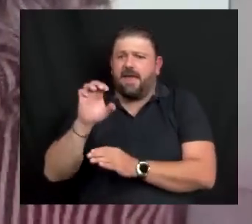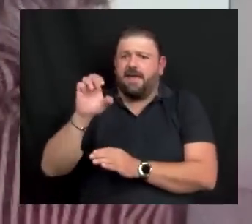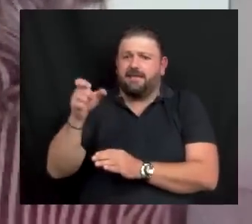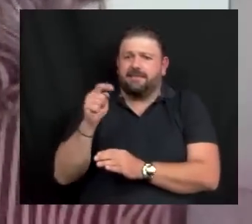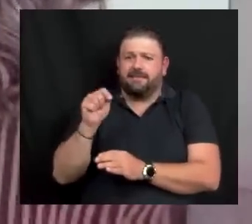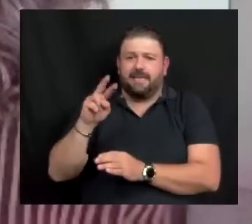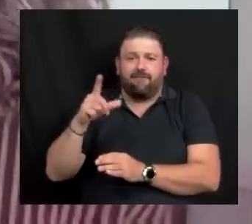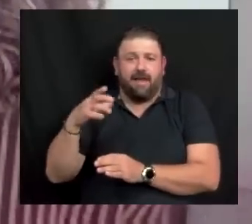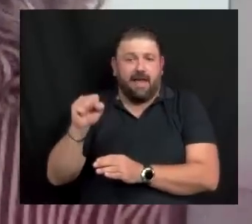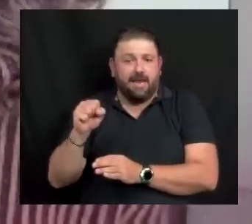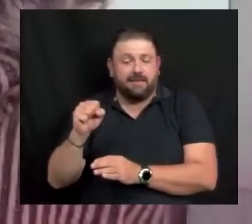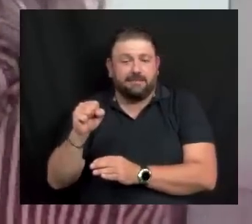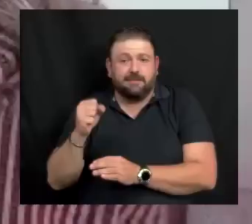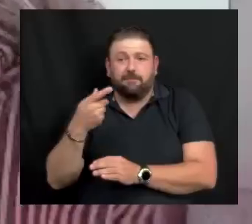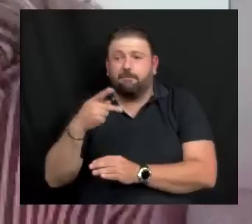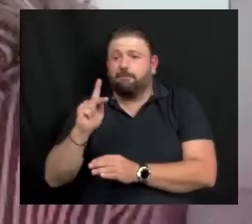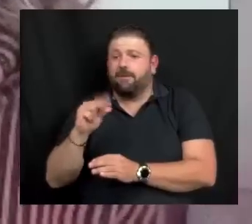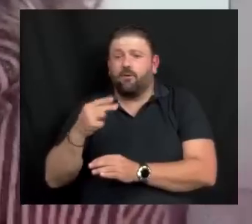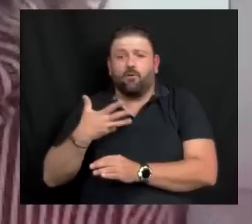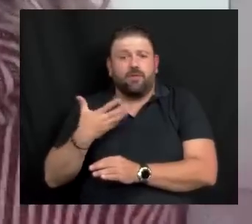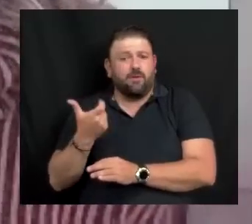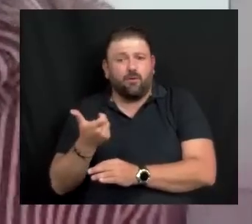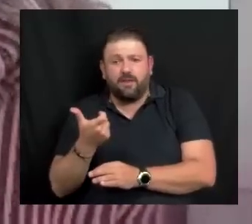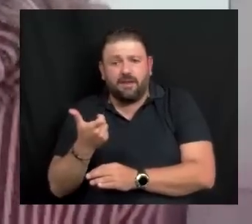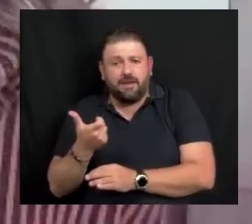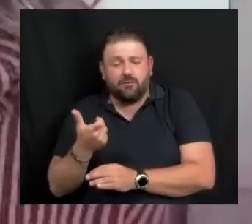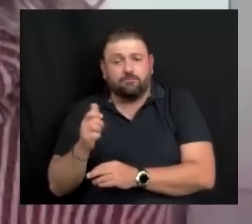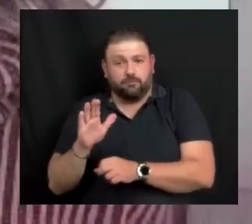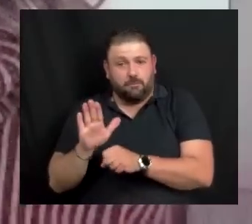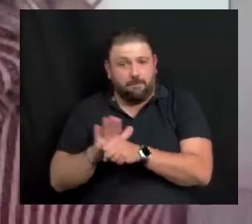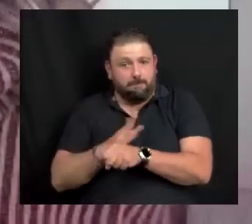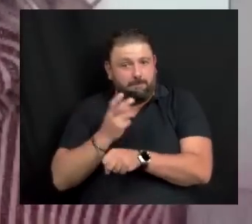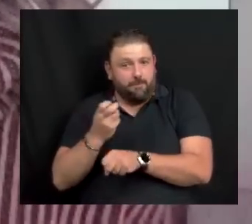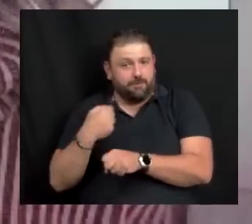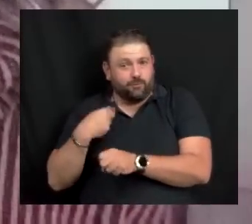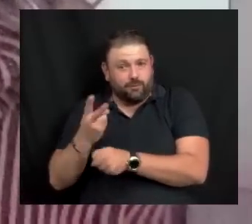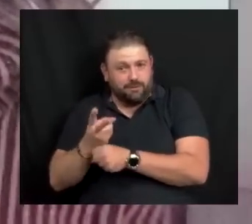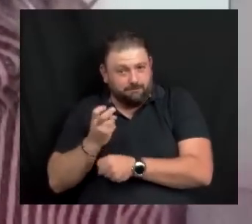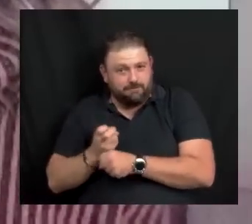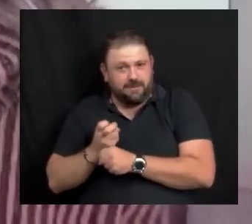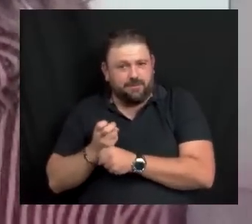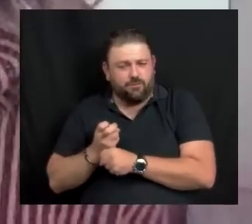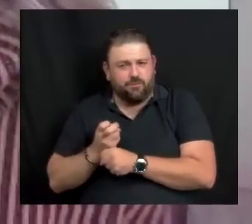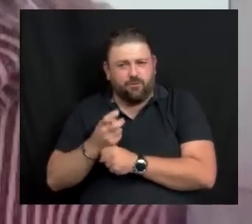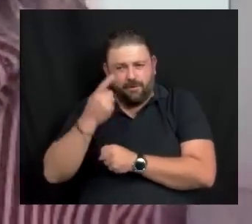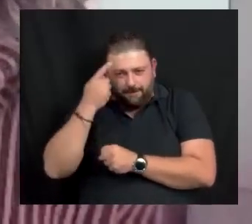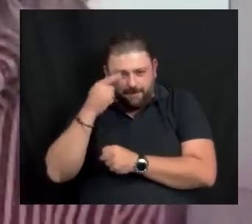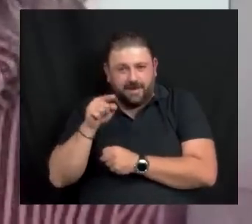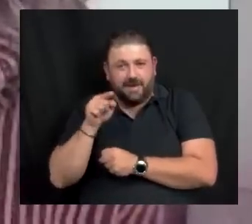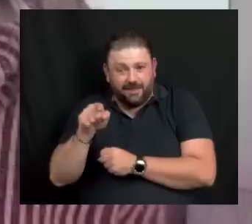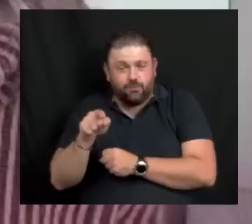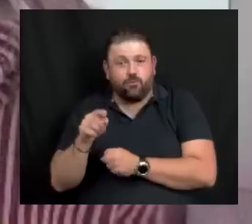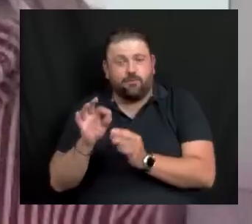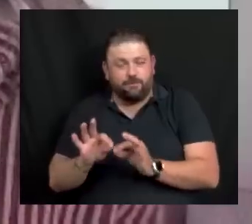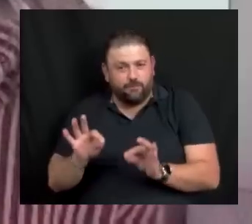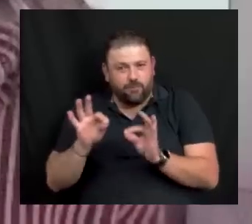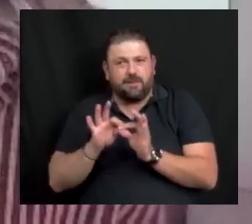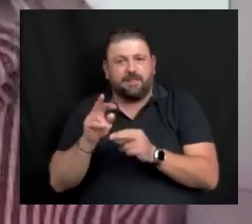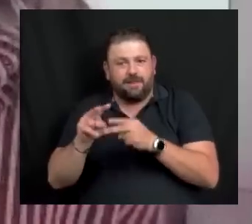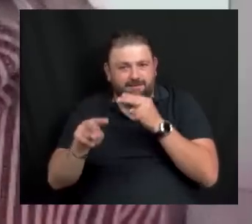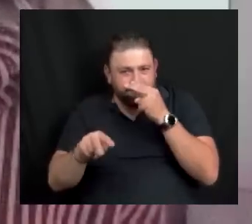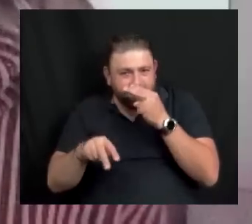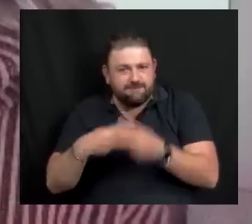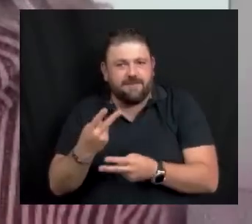te invito, para que tengas. Y no importa cómo lo consigas, o no importa si fue calificado, el chiste es que estés. Y